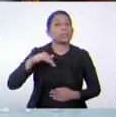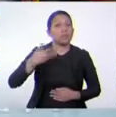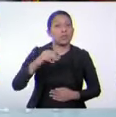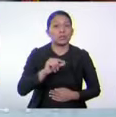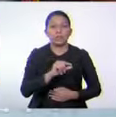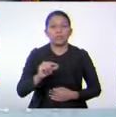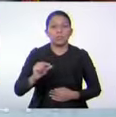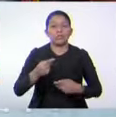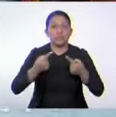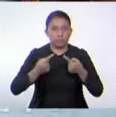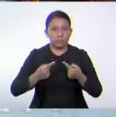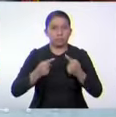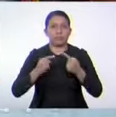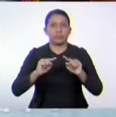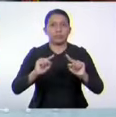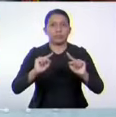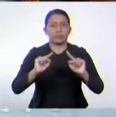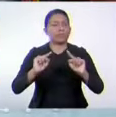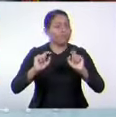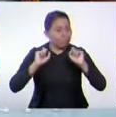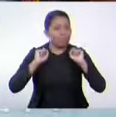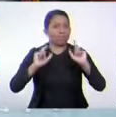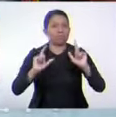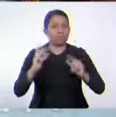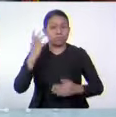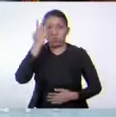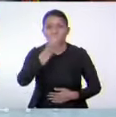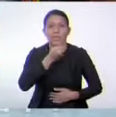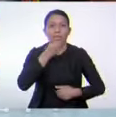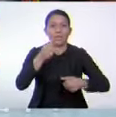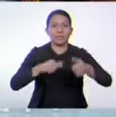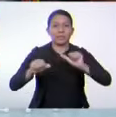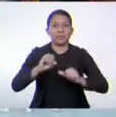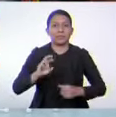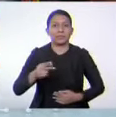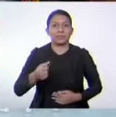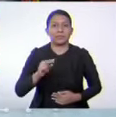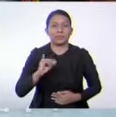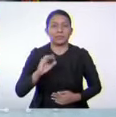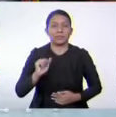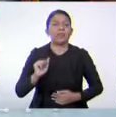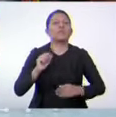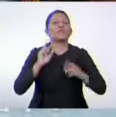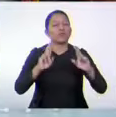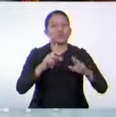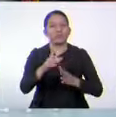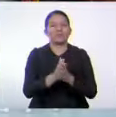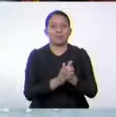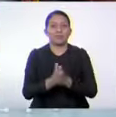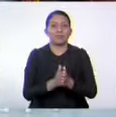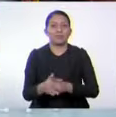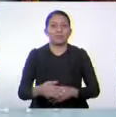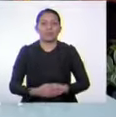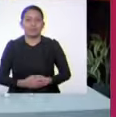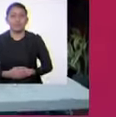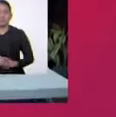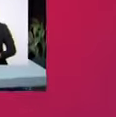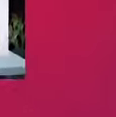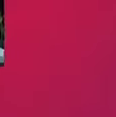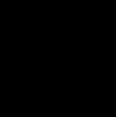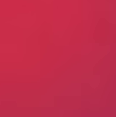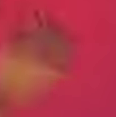semana continuamos con la maravillosa química orgánica. Espero que sea de su interés. Hasta la